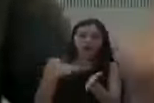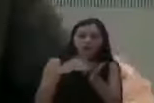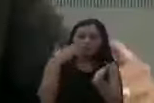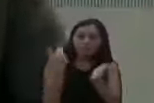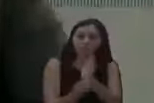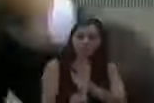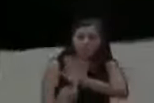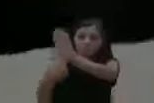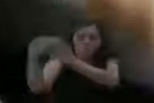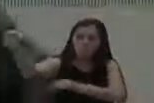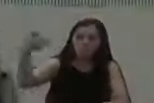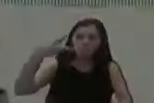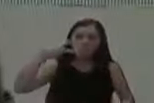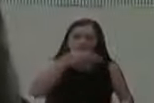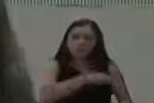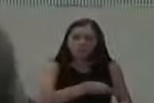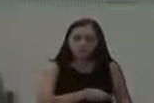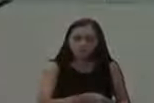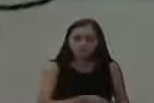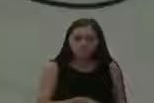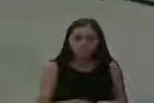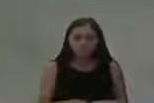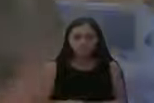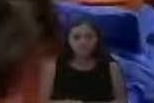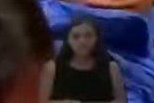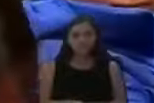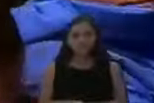leyes justas para las grandes mayorías